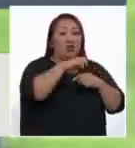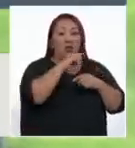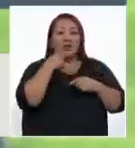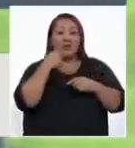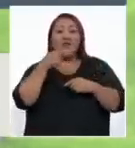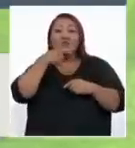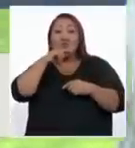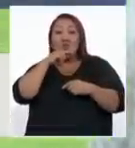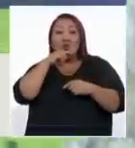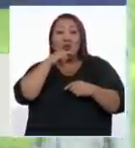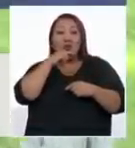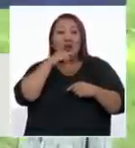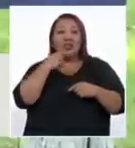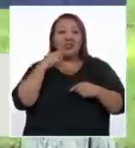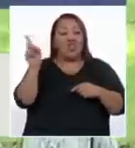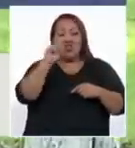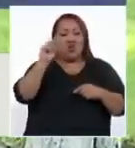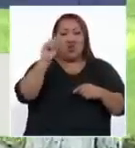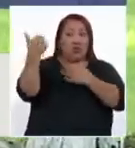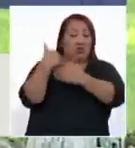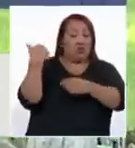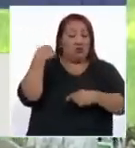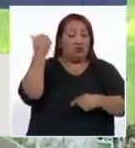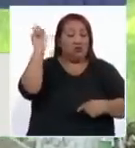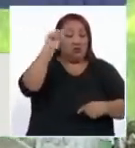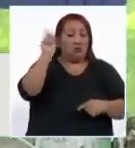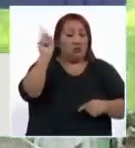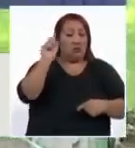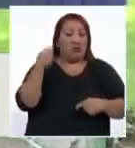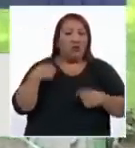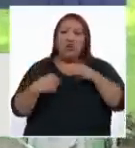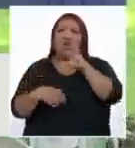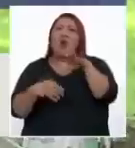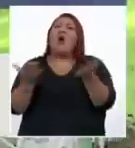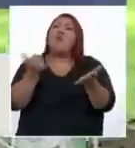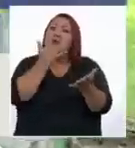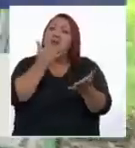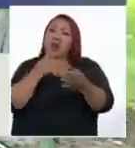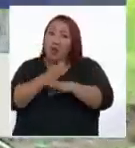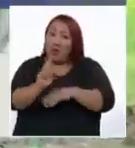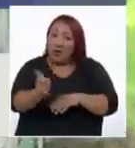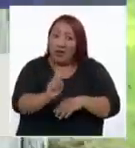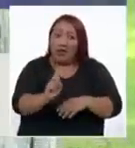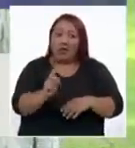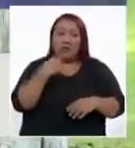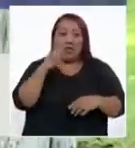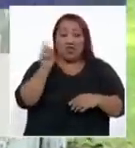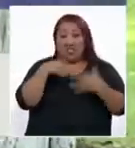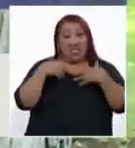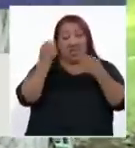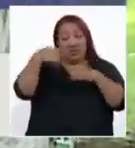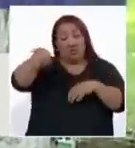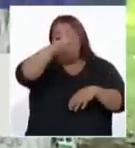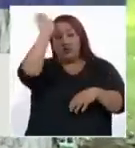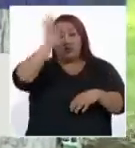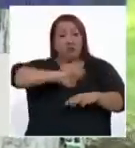la chica de la anfitriona que no nos deje ingresar. Cuando le vuelvo a reclamar que no nos va a dejar ingresar, me dijo, si quieres te puedes